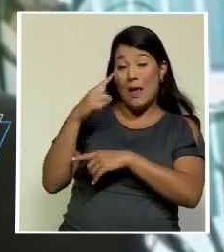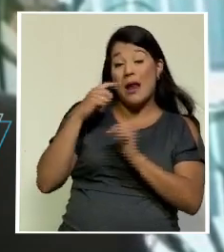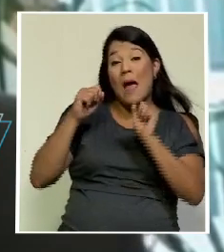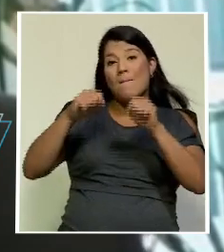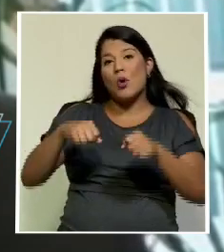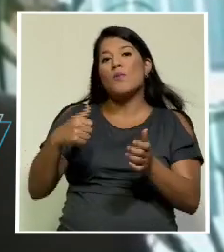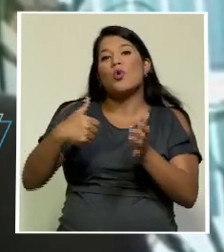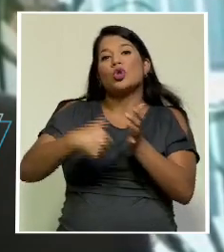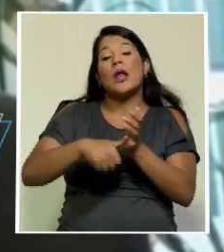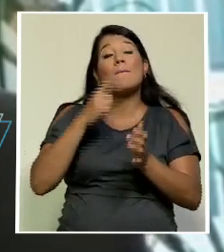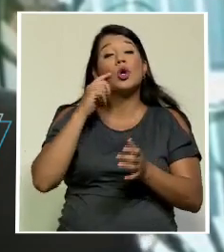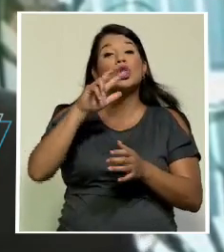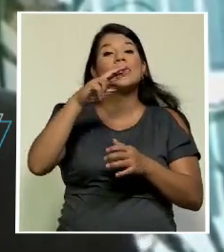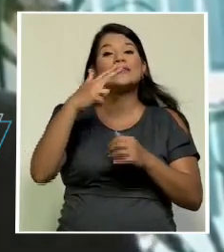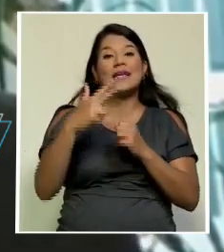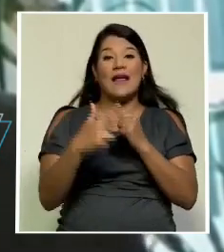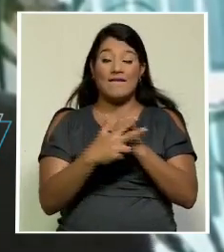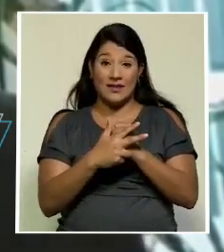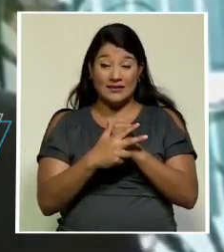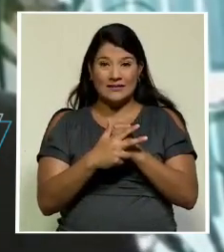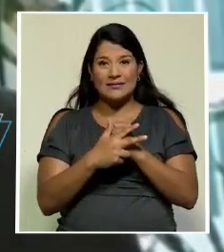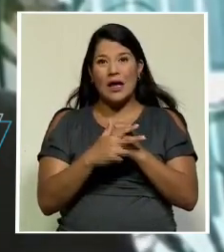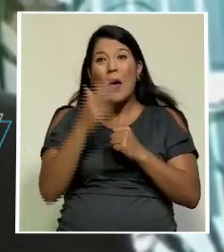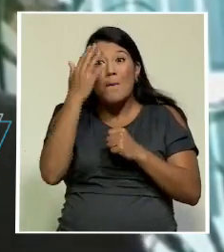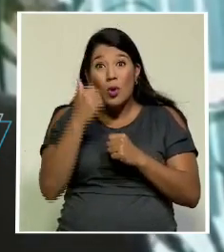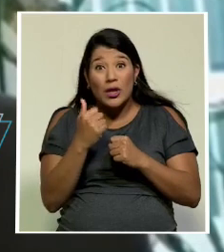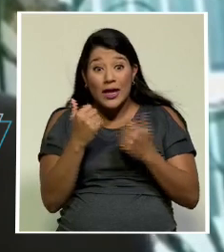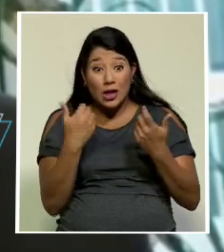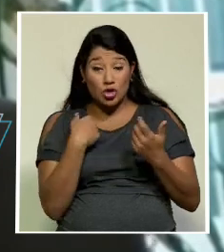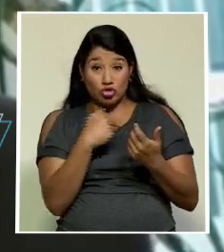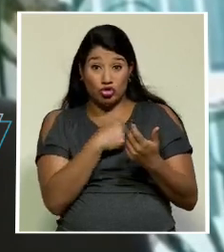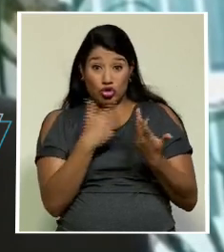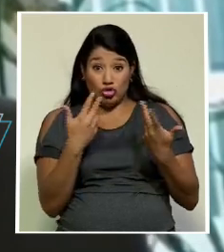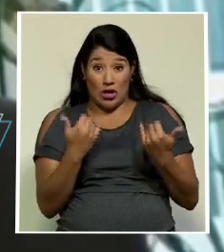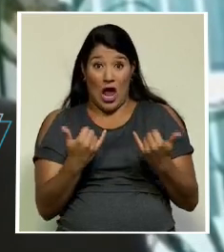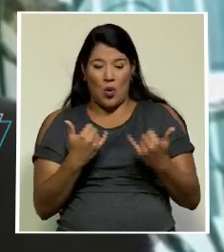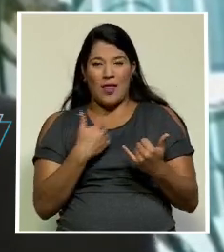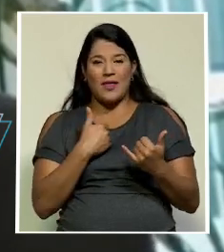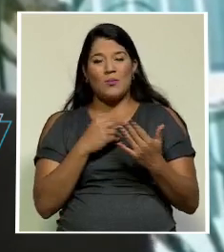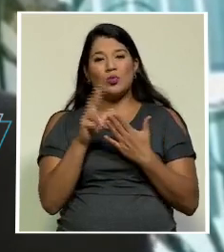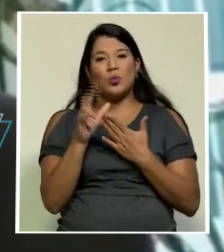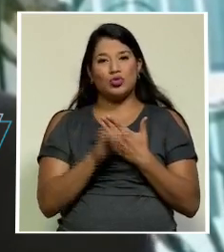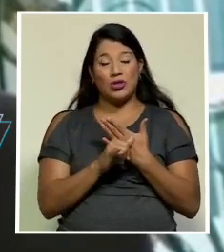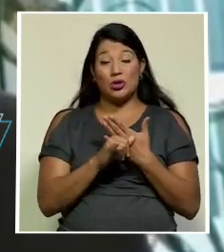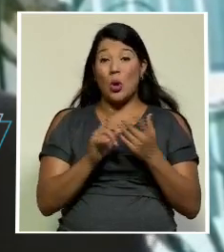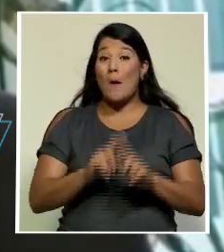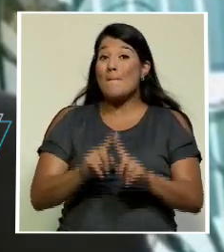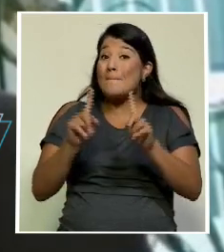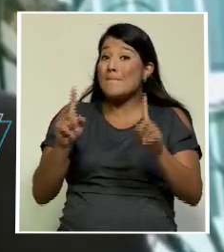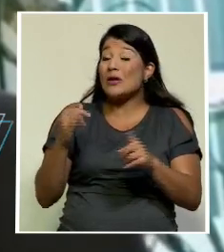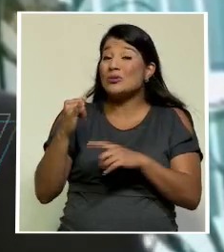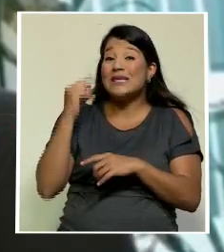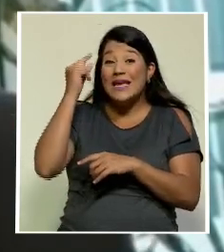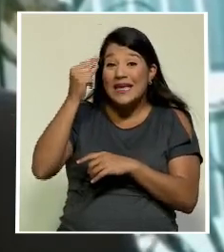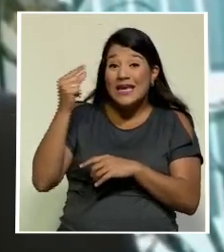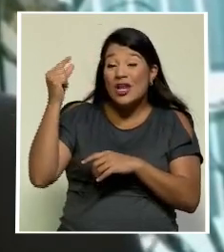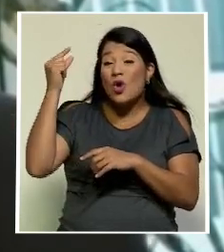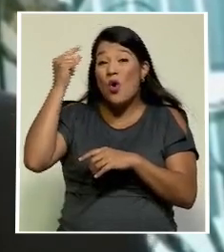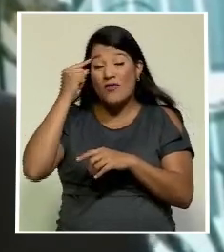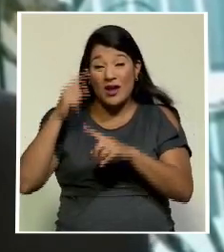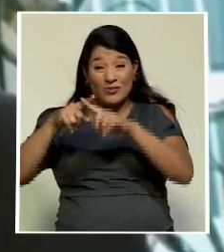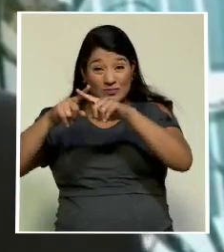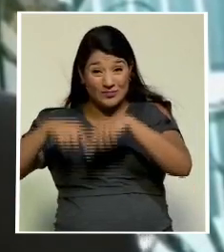resello, porque el proyecto está en plenario, no tiene que ir a comisión porque está dispensado de todos los trámites. Pero si el Poder Ejecutivo manda el veto a